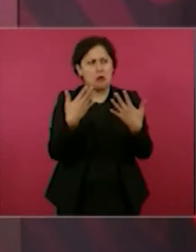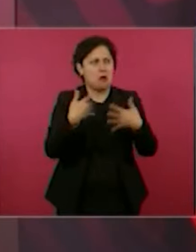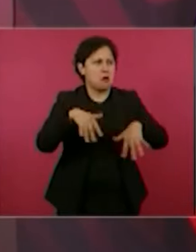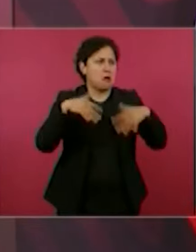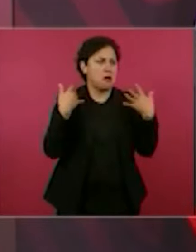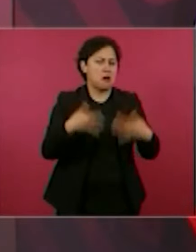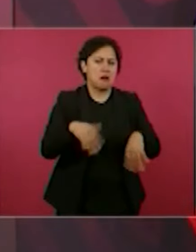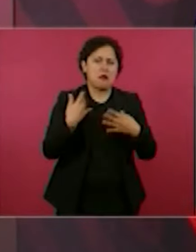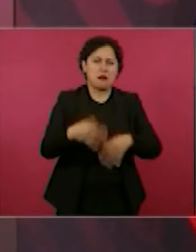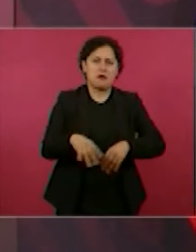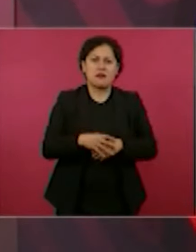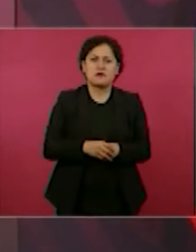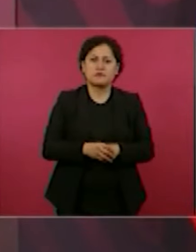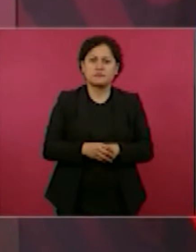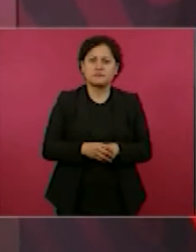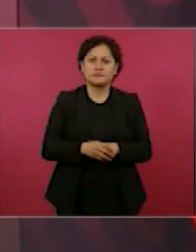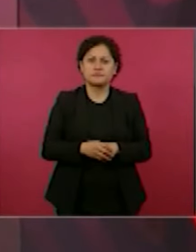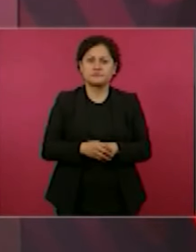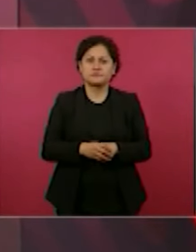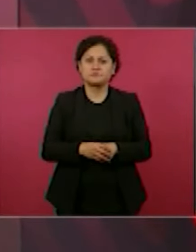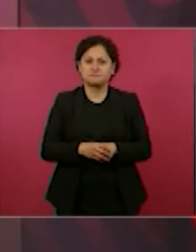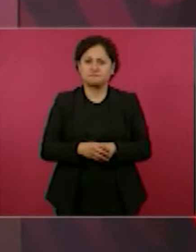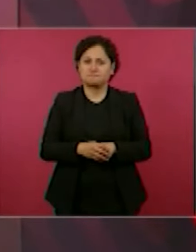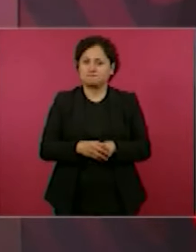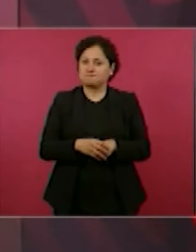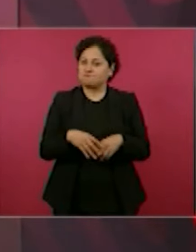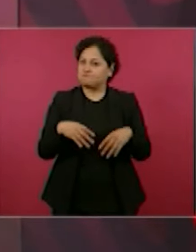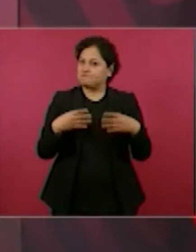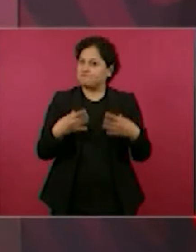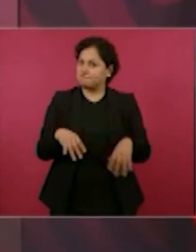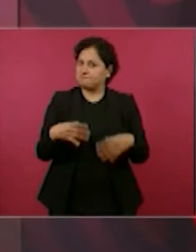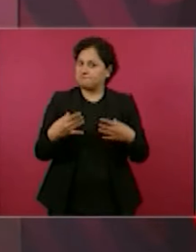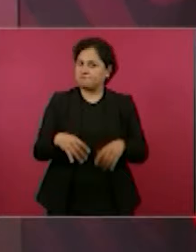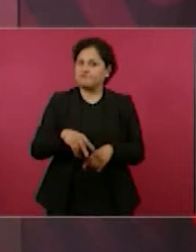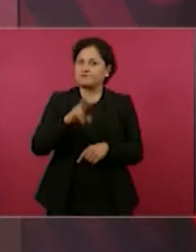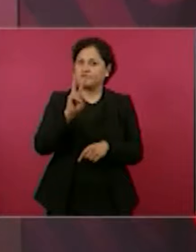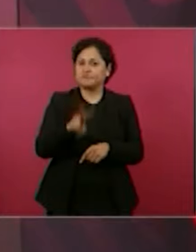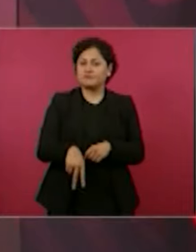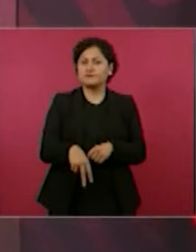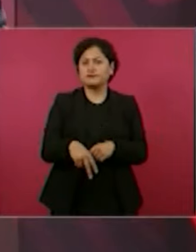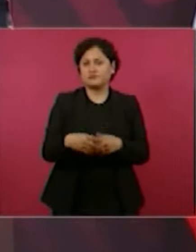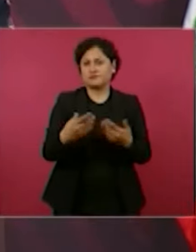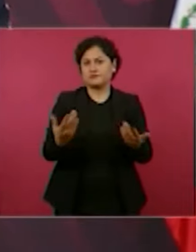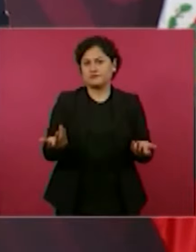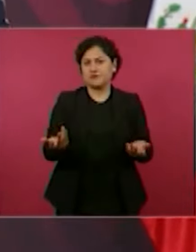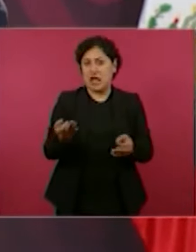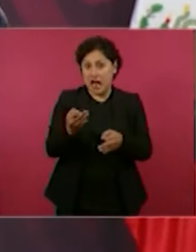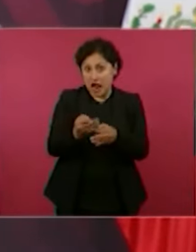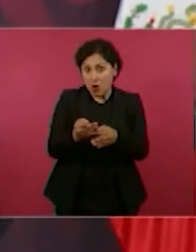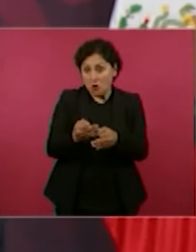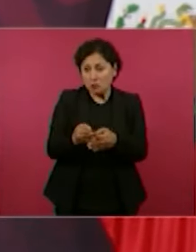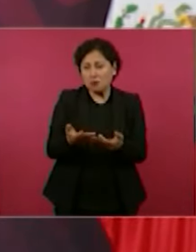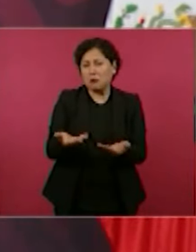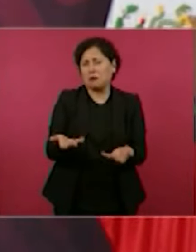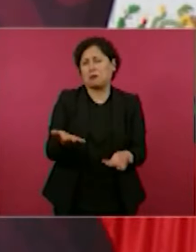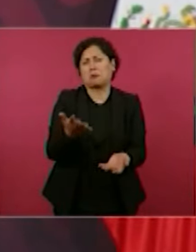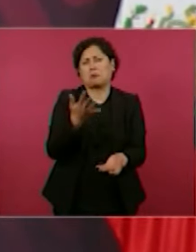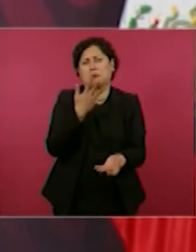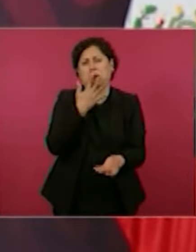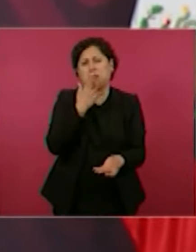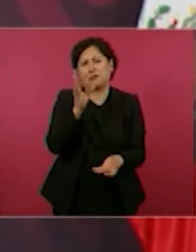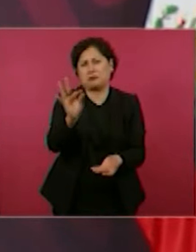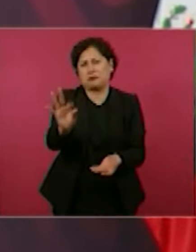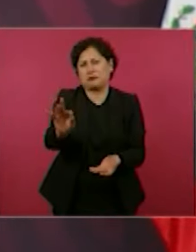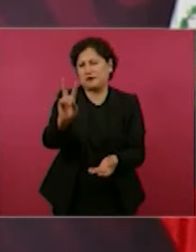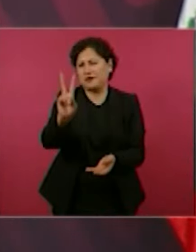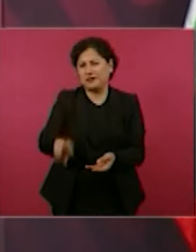semana, prácticamente, el presidente la vivió muy tranquilo, porque la atención estuvo sobre otro lado. ¿Tú crees que se está haciendo el